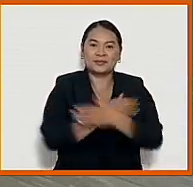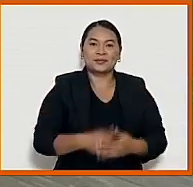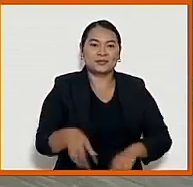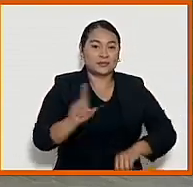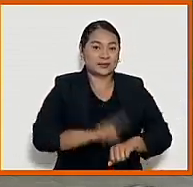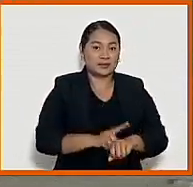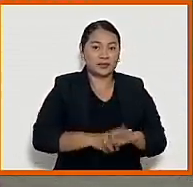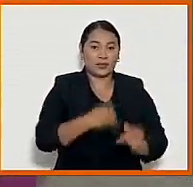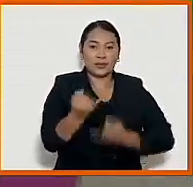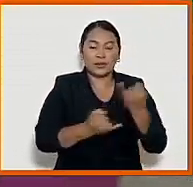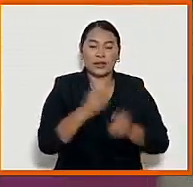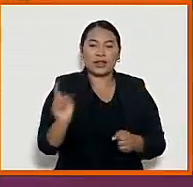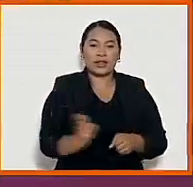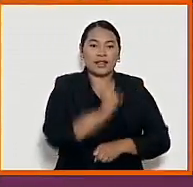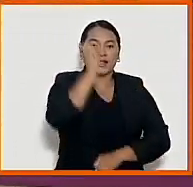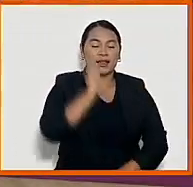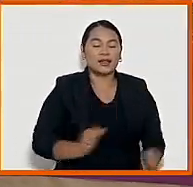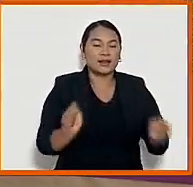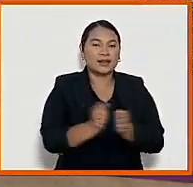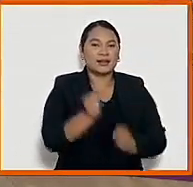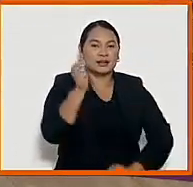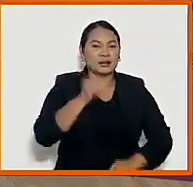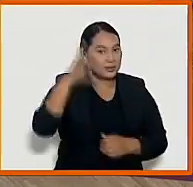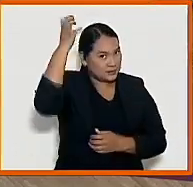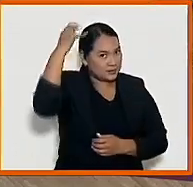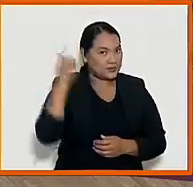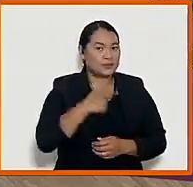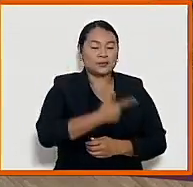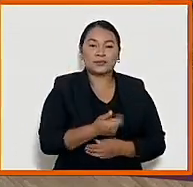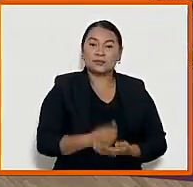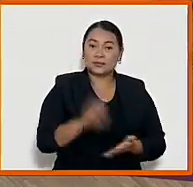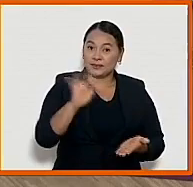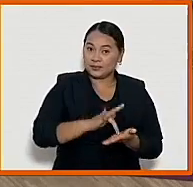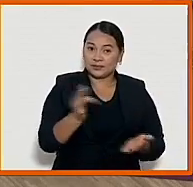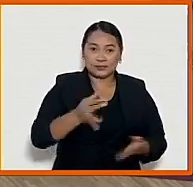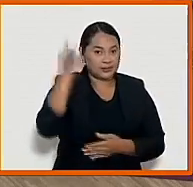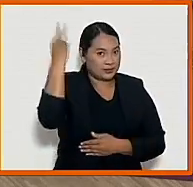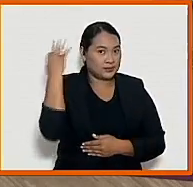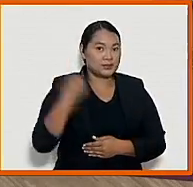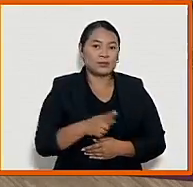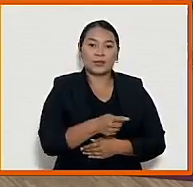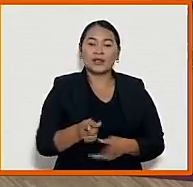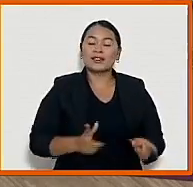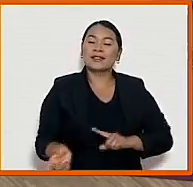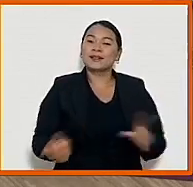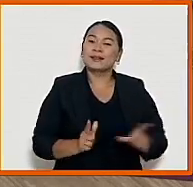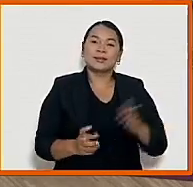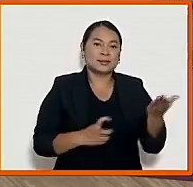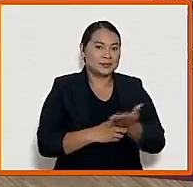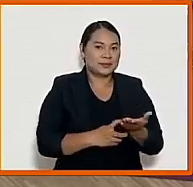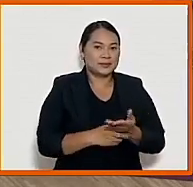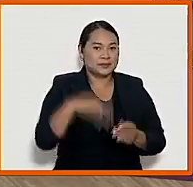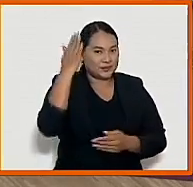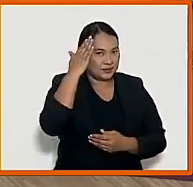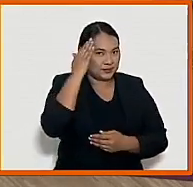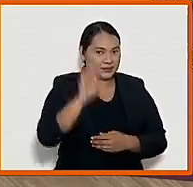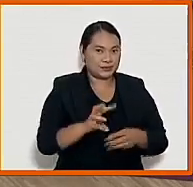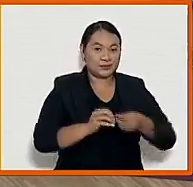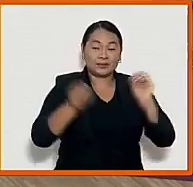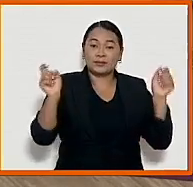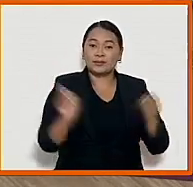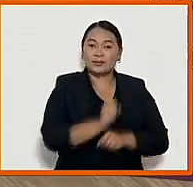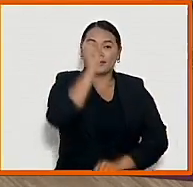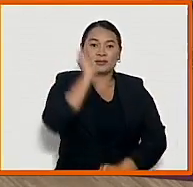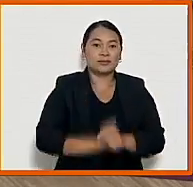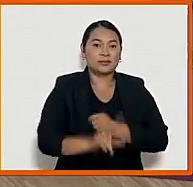y ganar con Charlyn. Gracias, Francini. Te deseo muchísima suerte. Espero que tengas ese boleto en mano. Se vienen tus 3 números favorecidos en